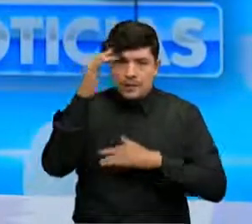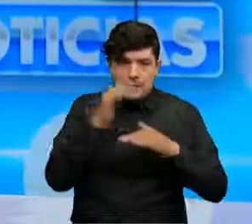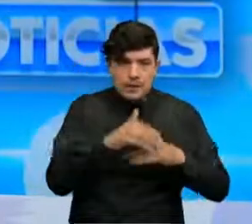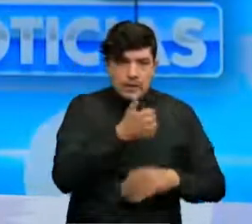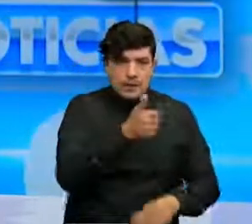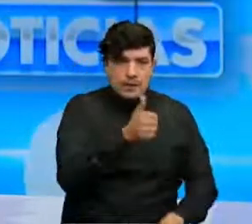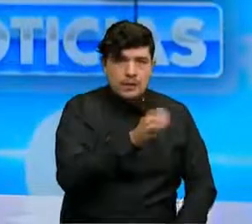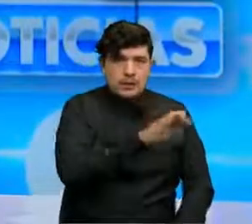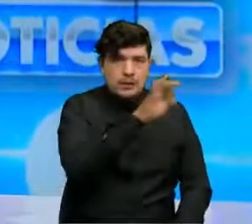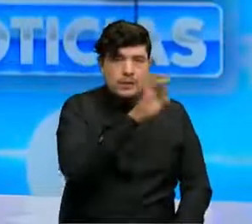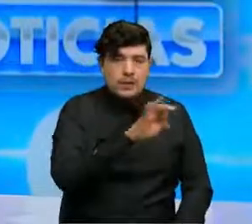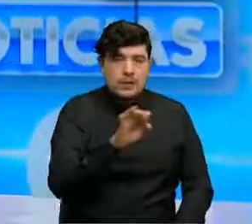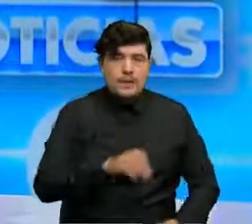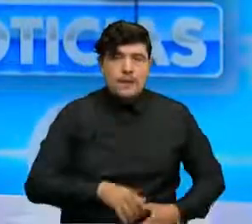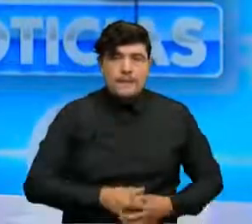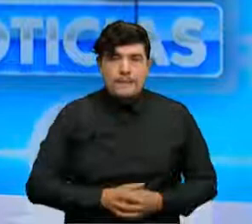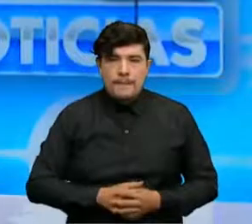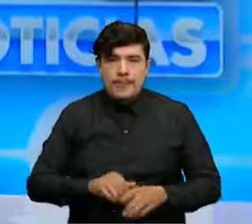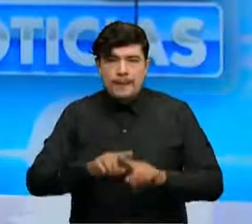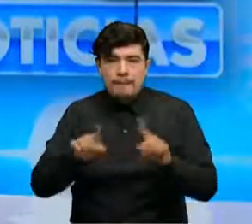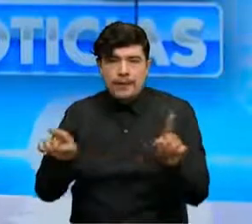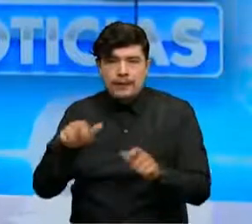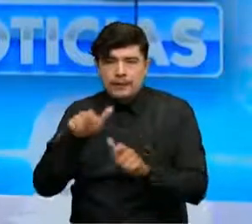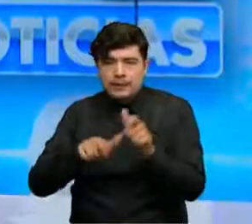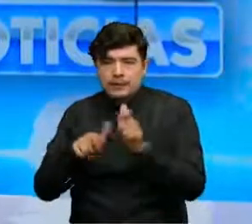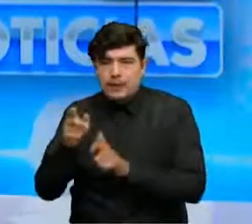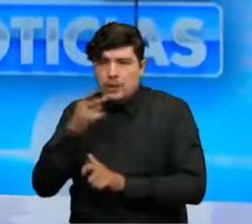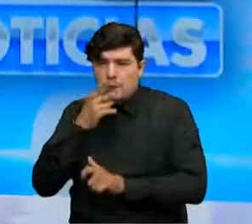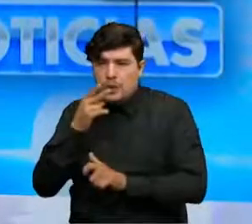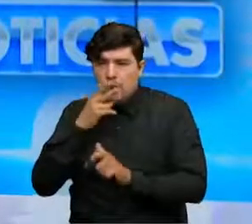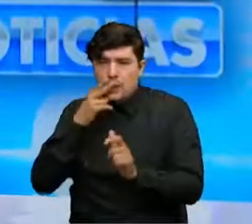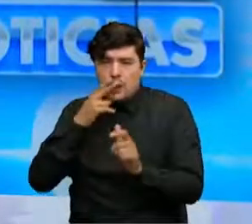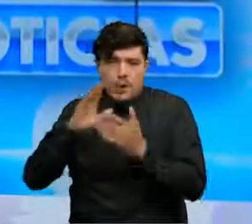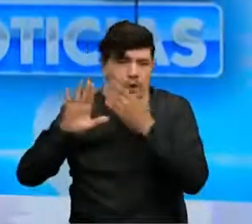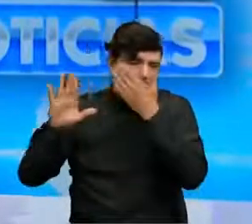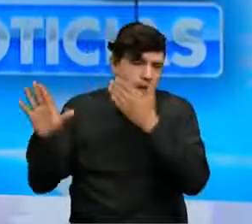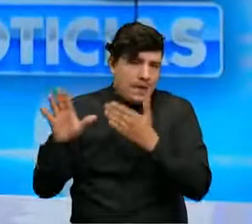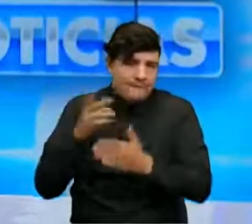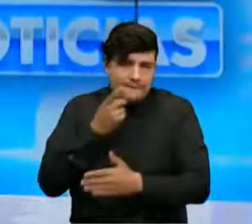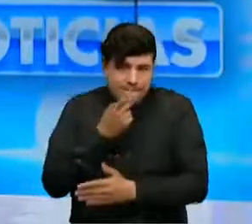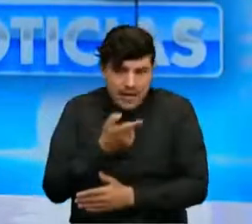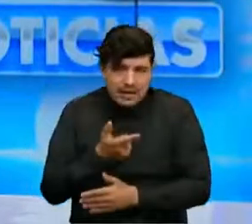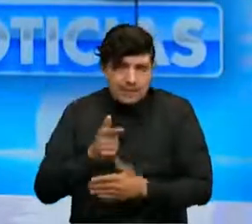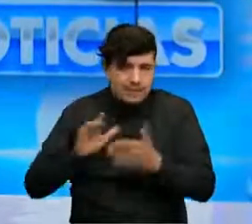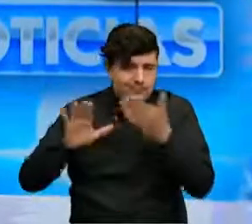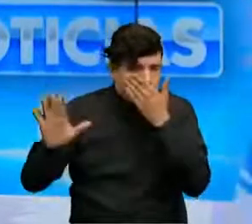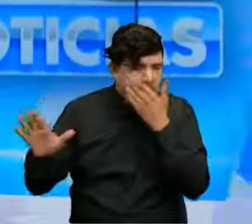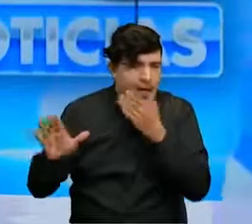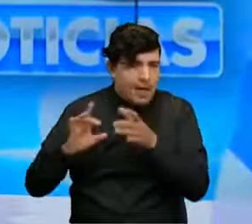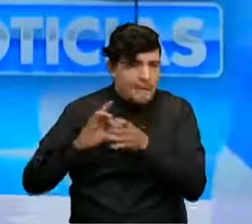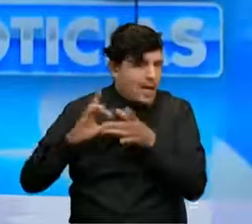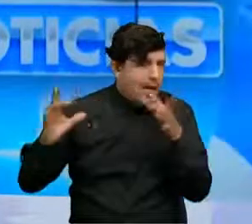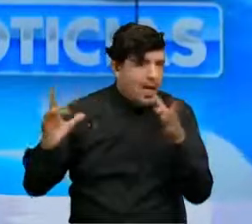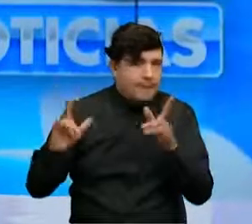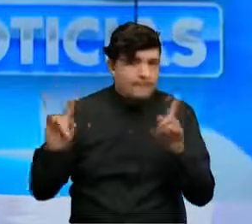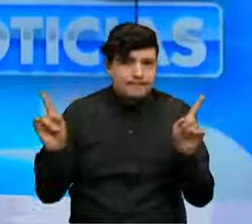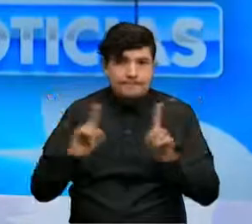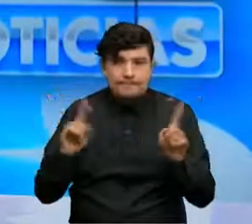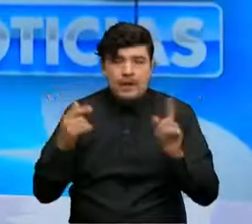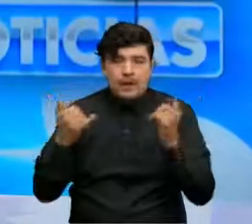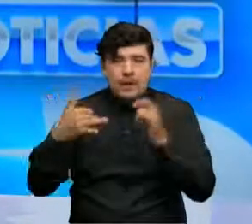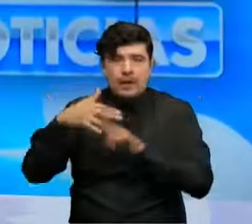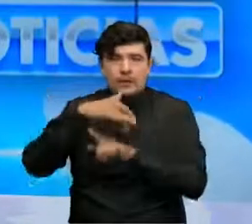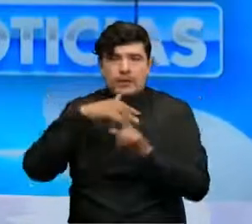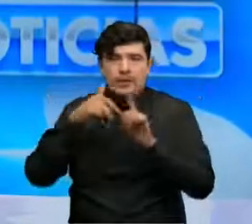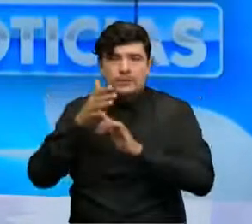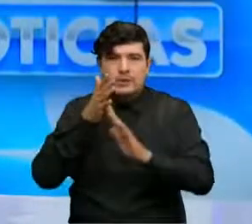un 10%. Sin embargo, dejar de fumar no es tan sencillo. Por eso, aquí les presentamos el contexto que se vive en el país frente al